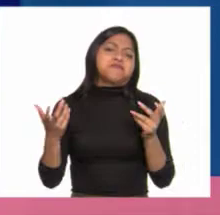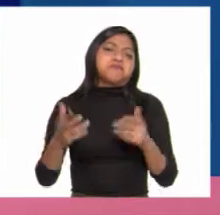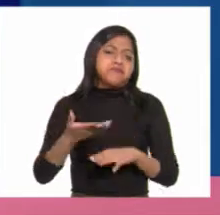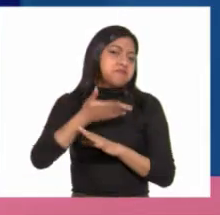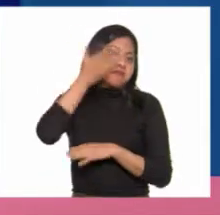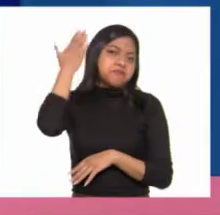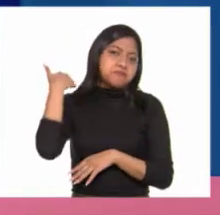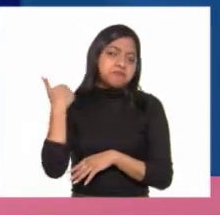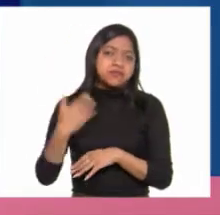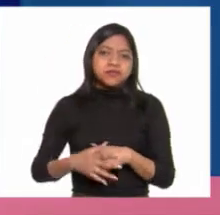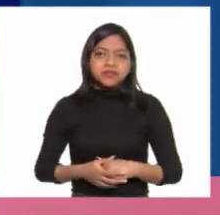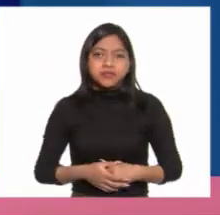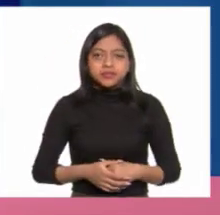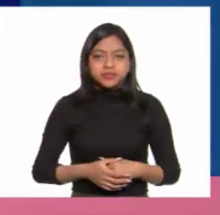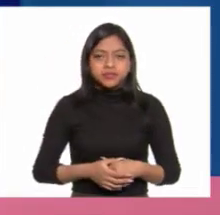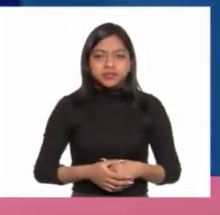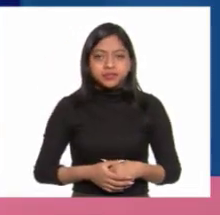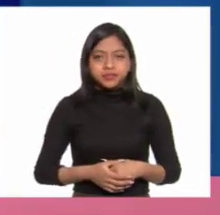utilizando...